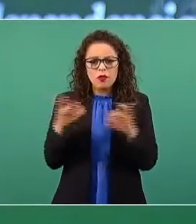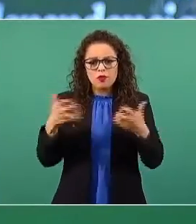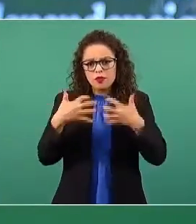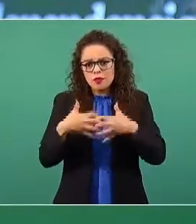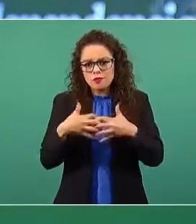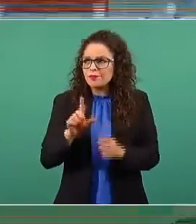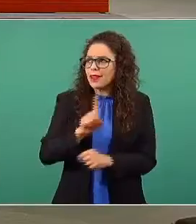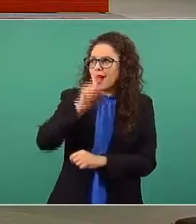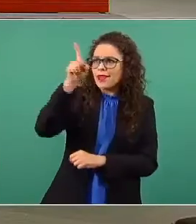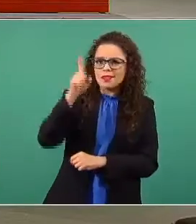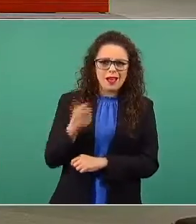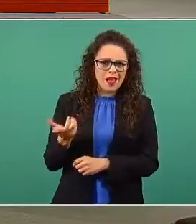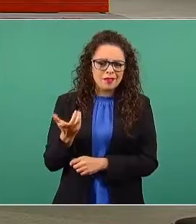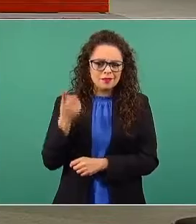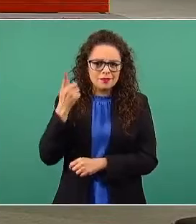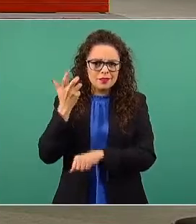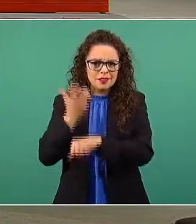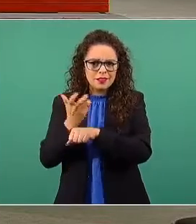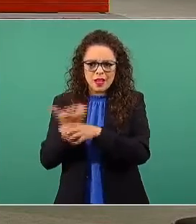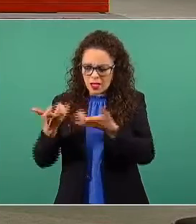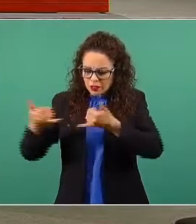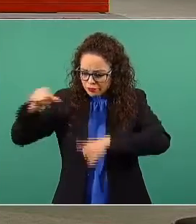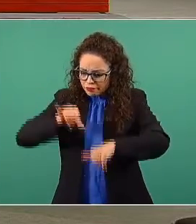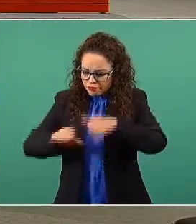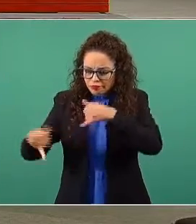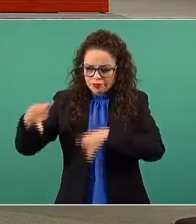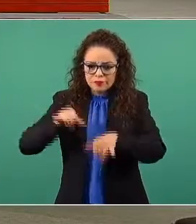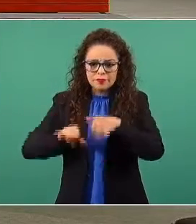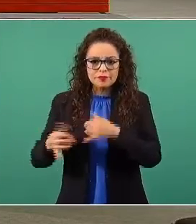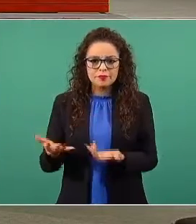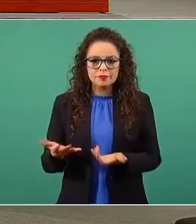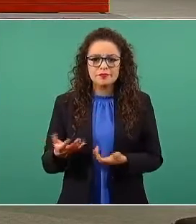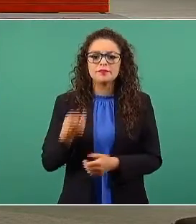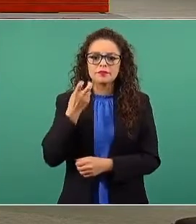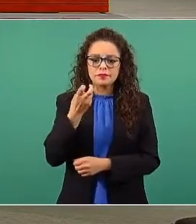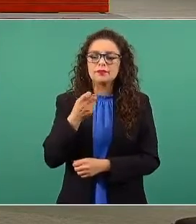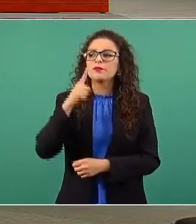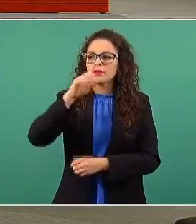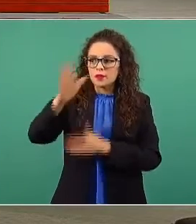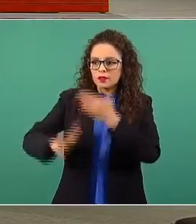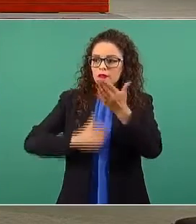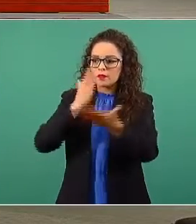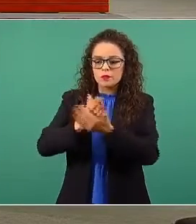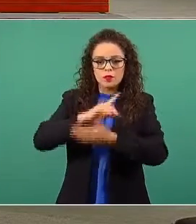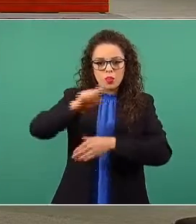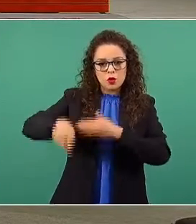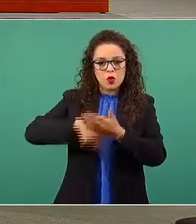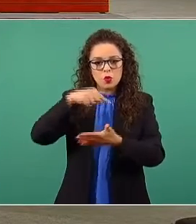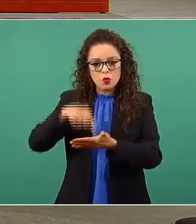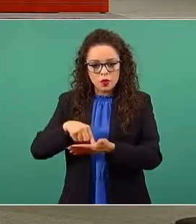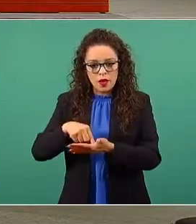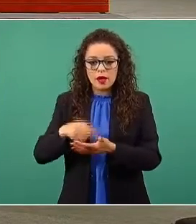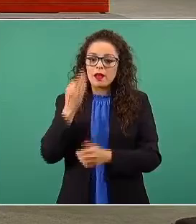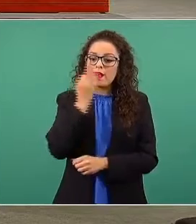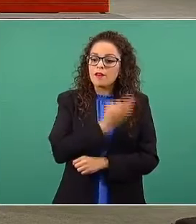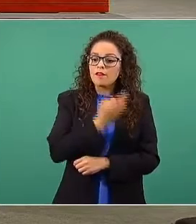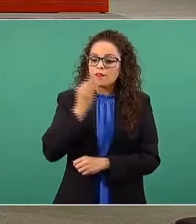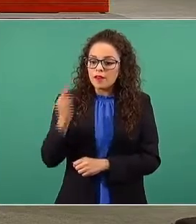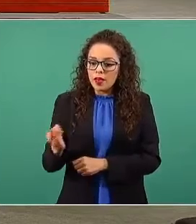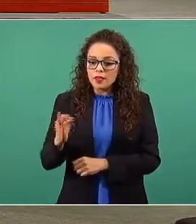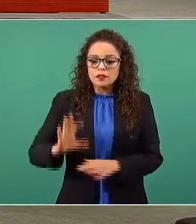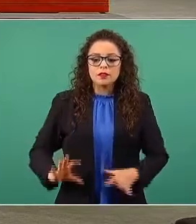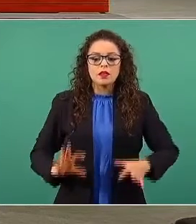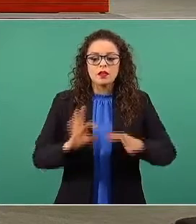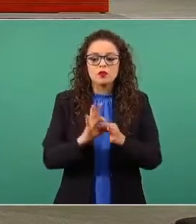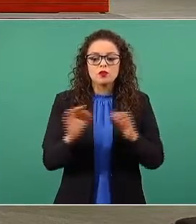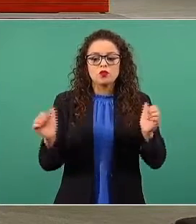Estados Unidos. Entonces, todo lo que tiene que hacer es acercarse al puesto de vacunación en la fecha que corresponde de